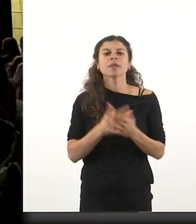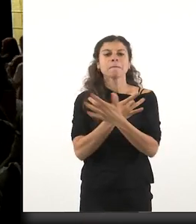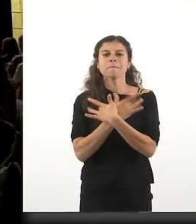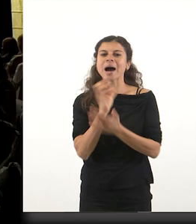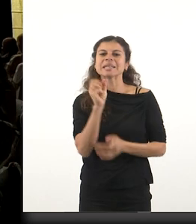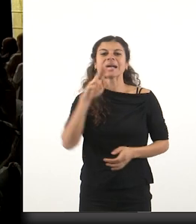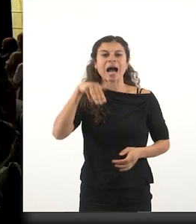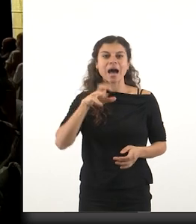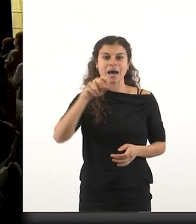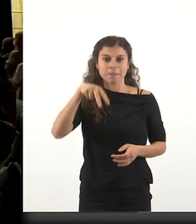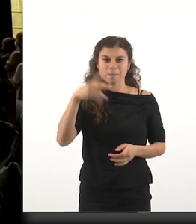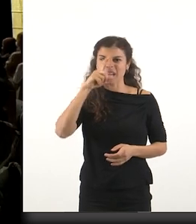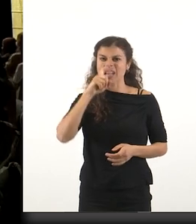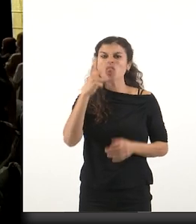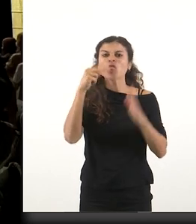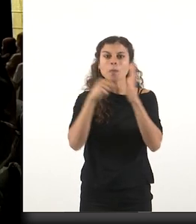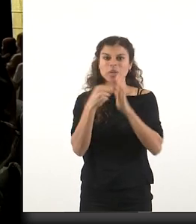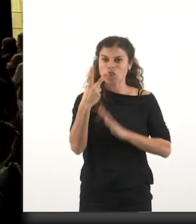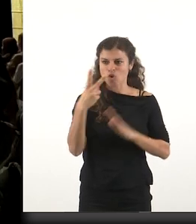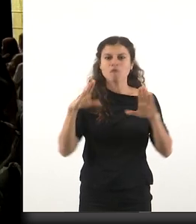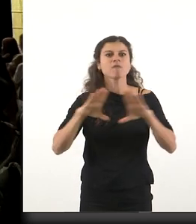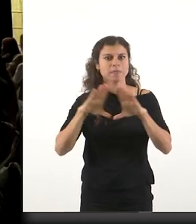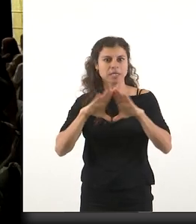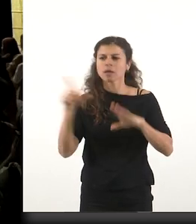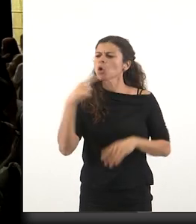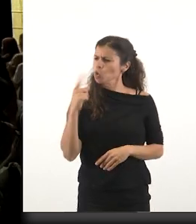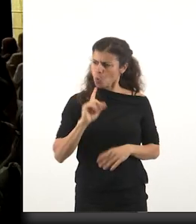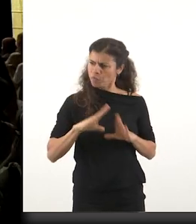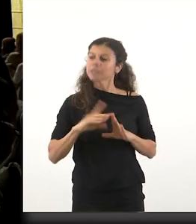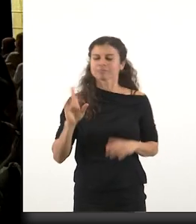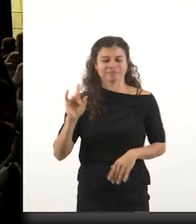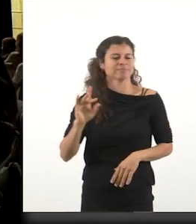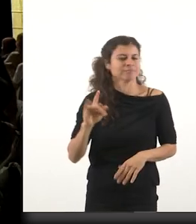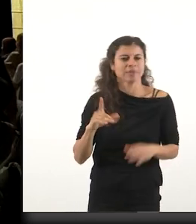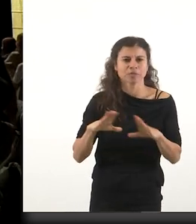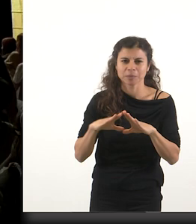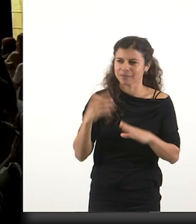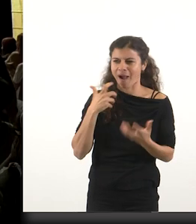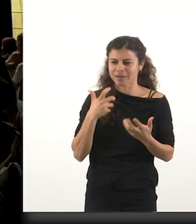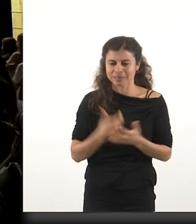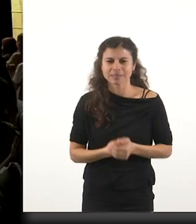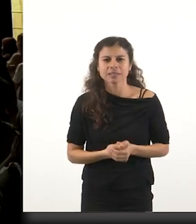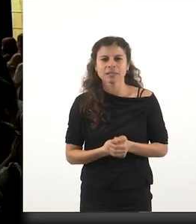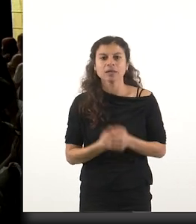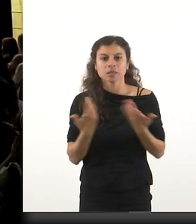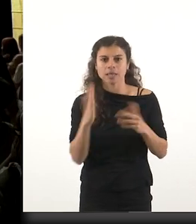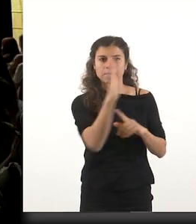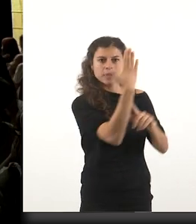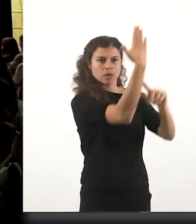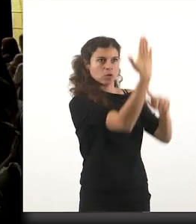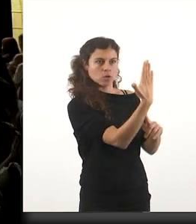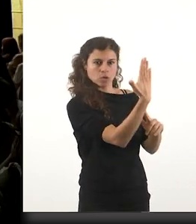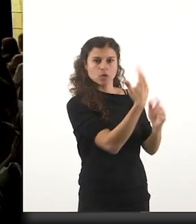Mari Carmen, en el 2002, jamía, que no sabe lo feminista que era esa mujer. Dice, yo no soy feminista. Y cuando eres feminista, jamía, ¿qué arte tienes? Me puso el